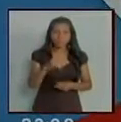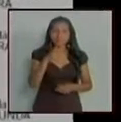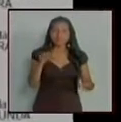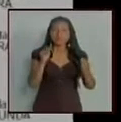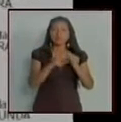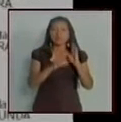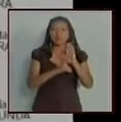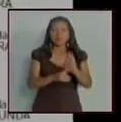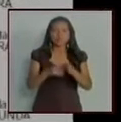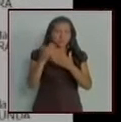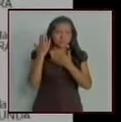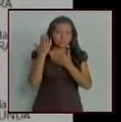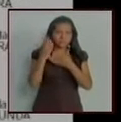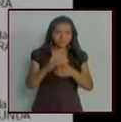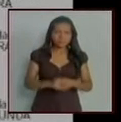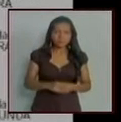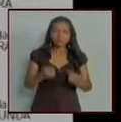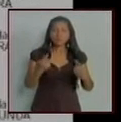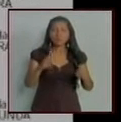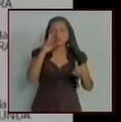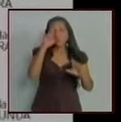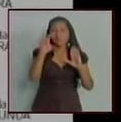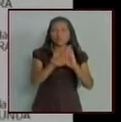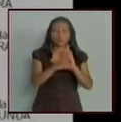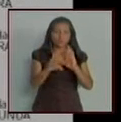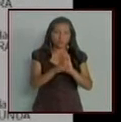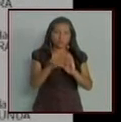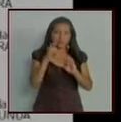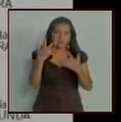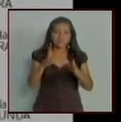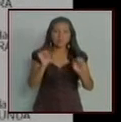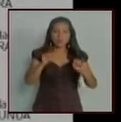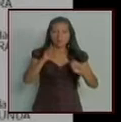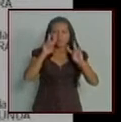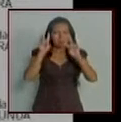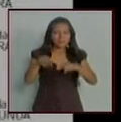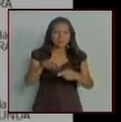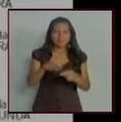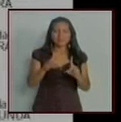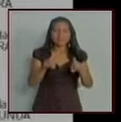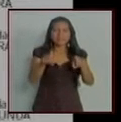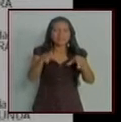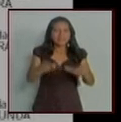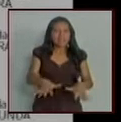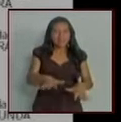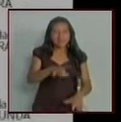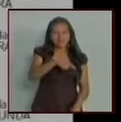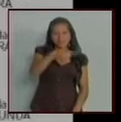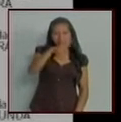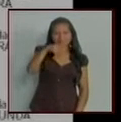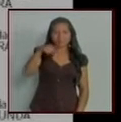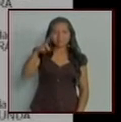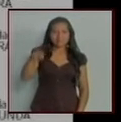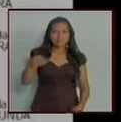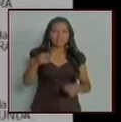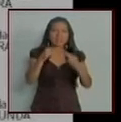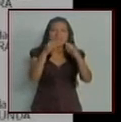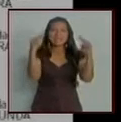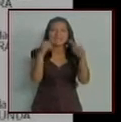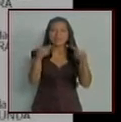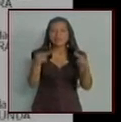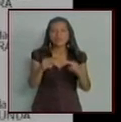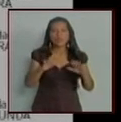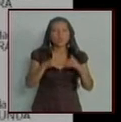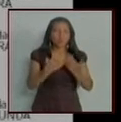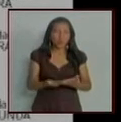siguientes imágenes. Muchas veces nosotros tenemos, este es un audiograma tonal liminar, es la audiometría más frecuente que hacemos.